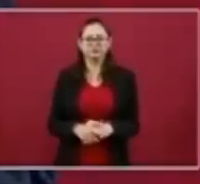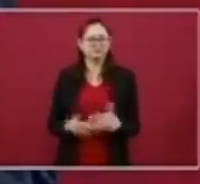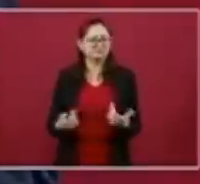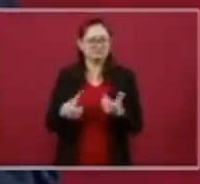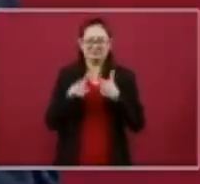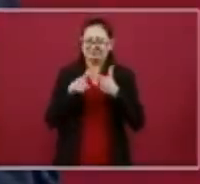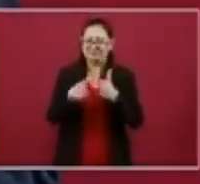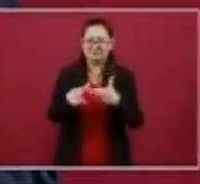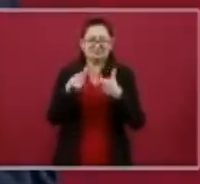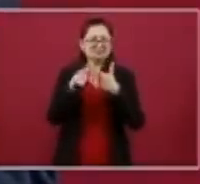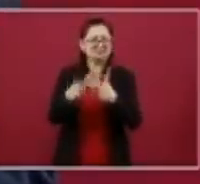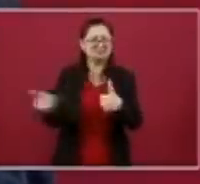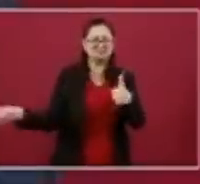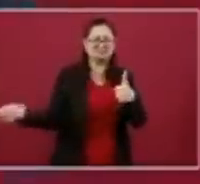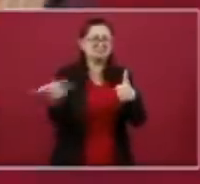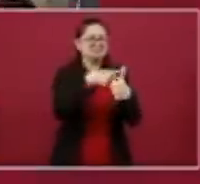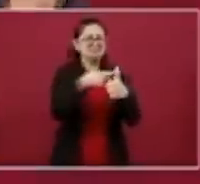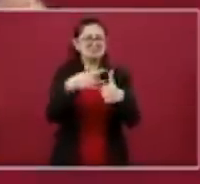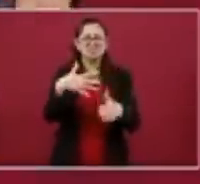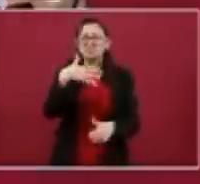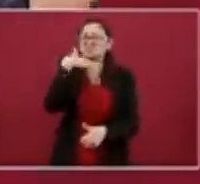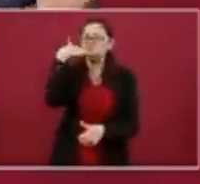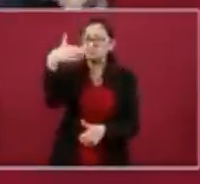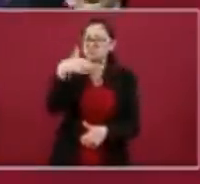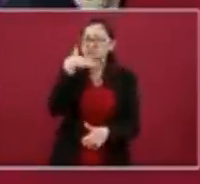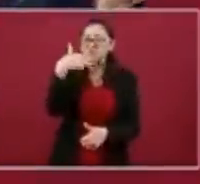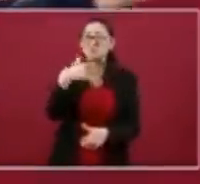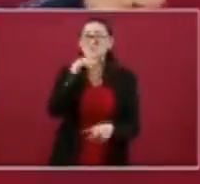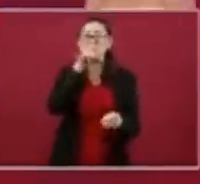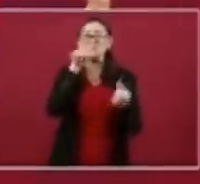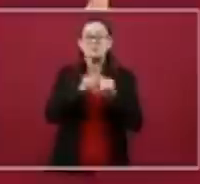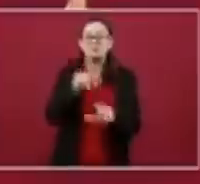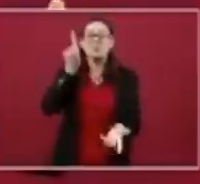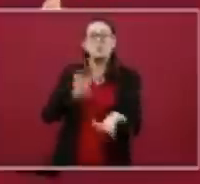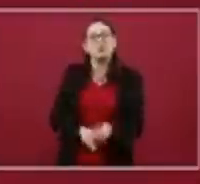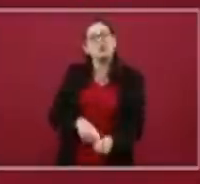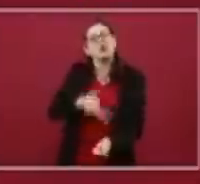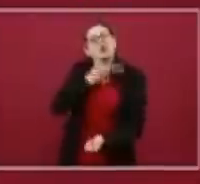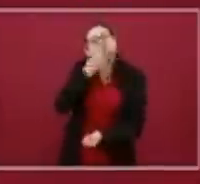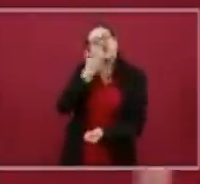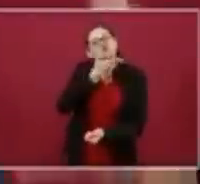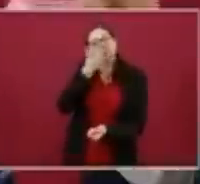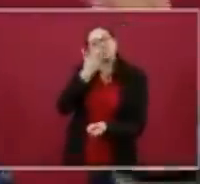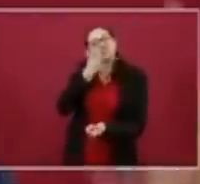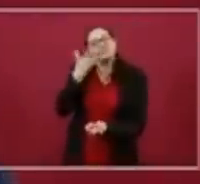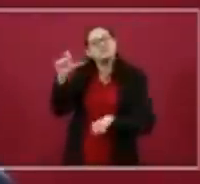prevaleció la corrupción, sino también se arraigaron prácticas